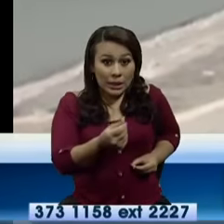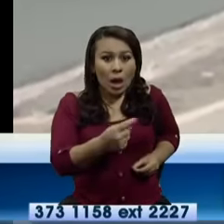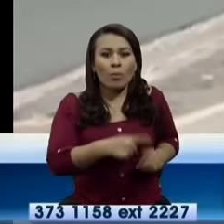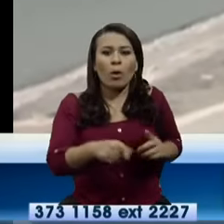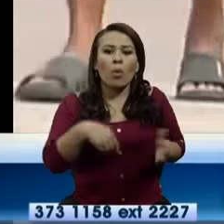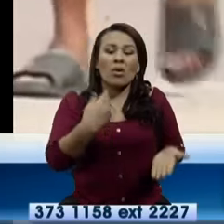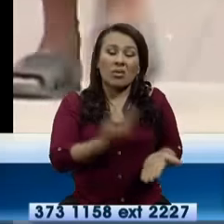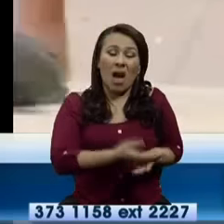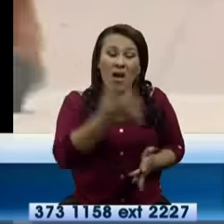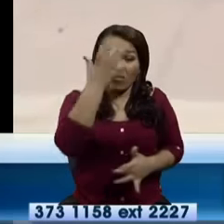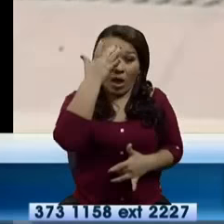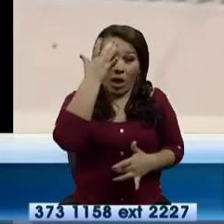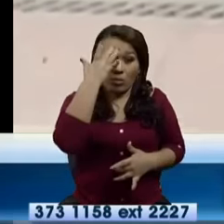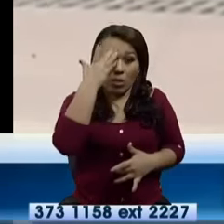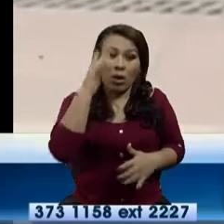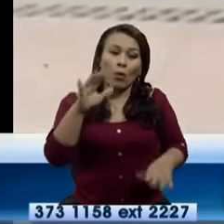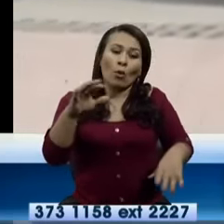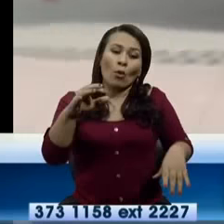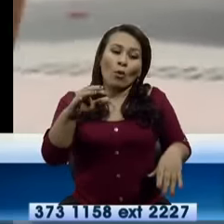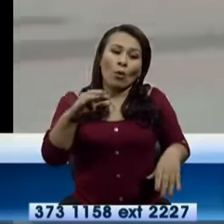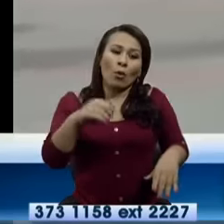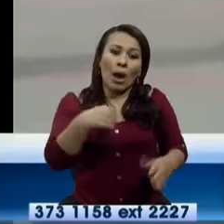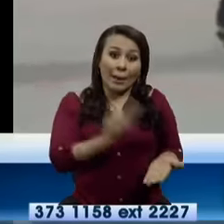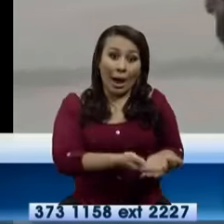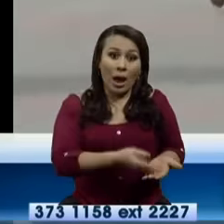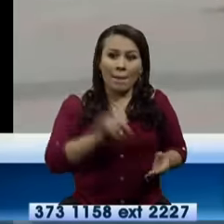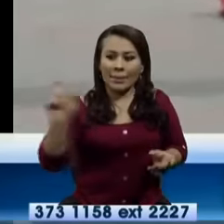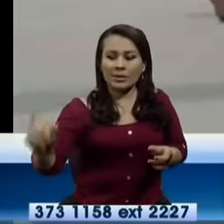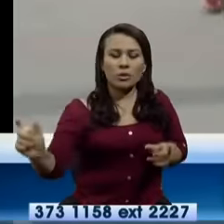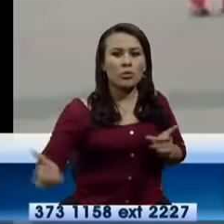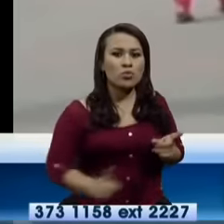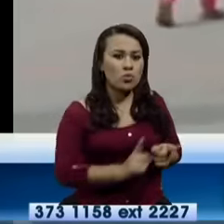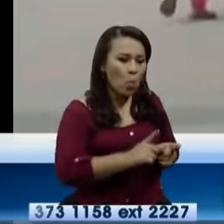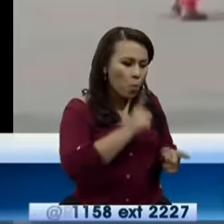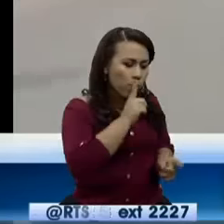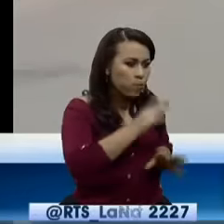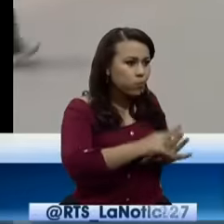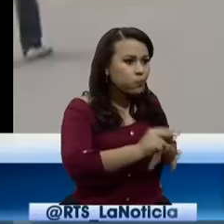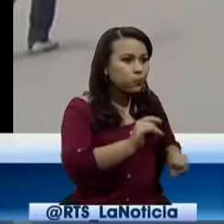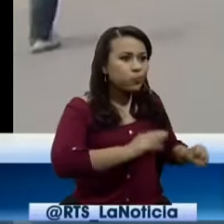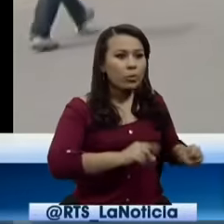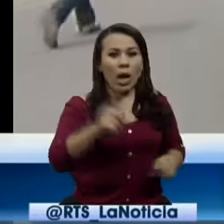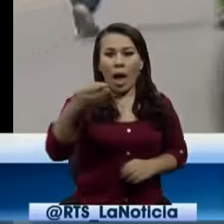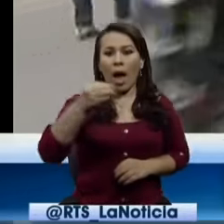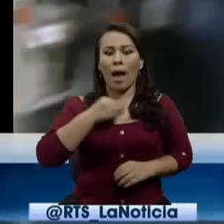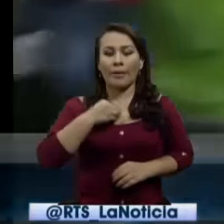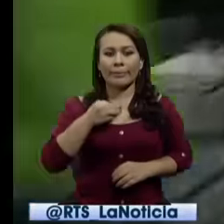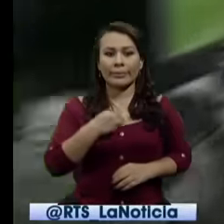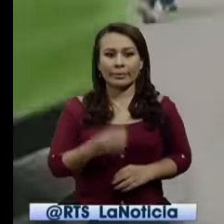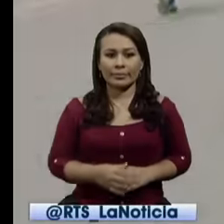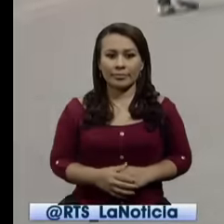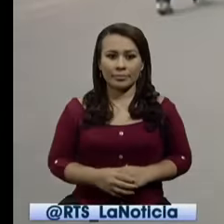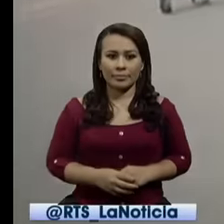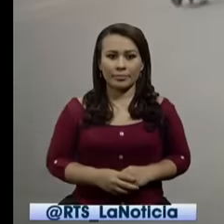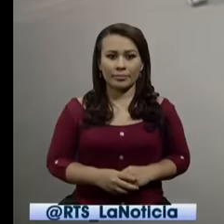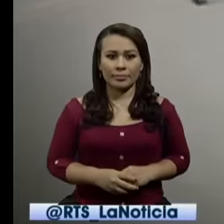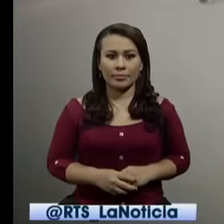solicitan a las autoridades policiales incrementar los operativos de control informó luola